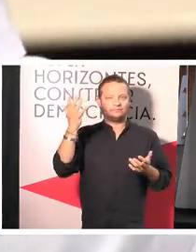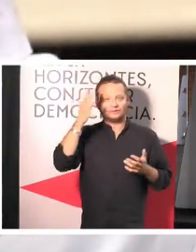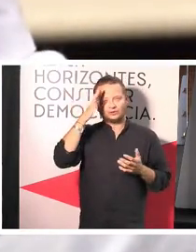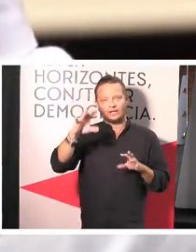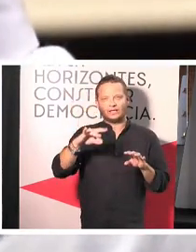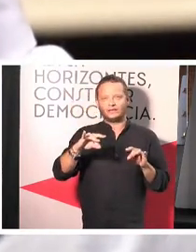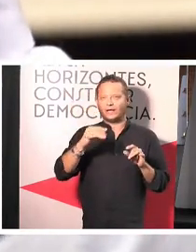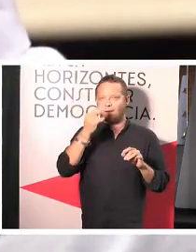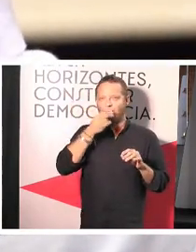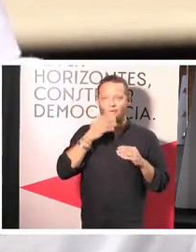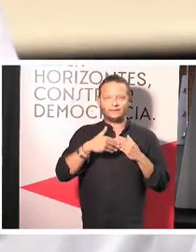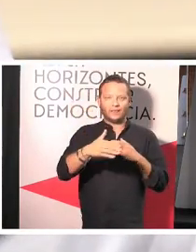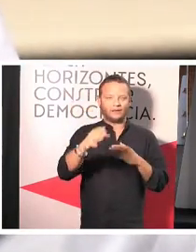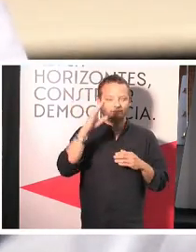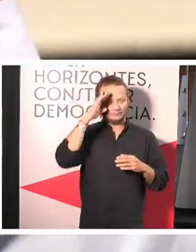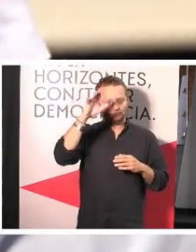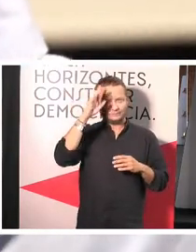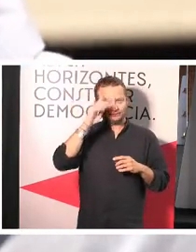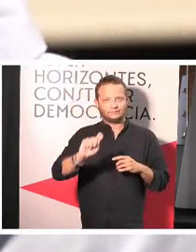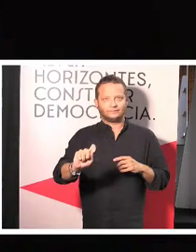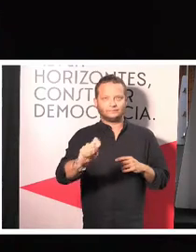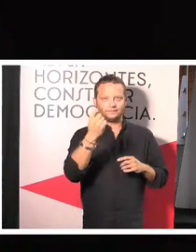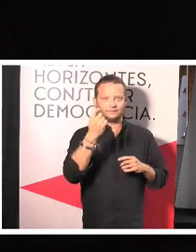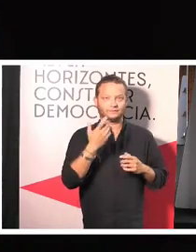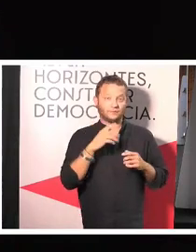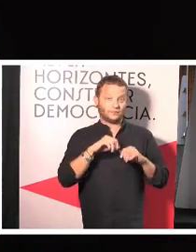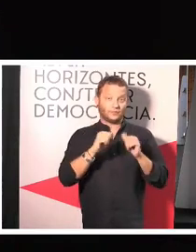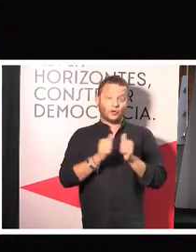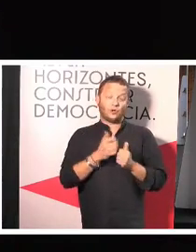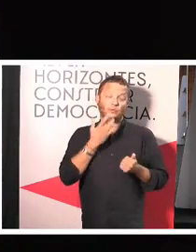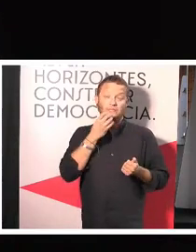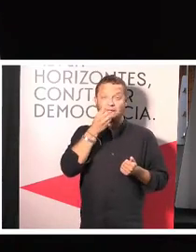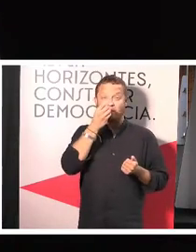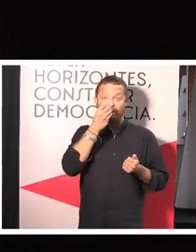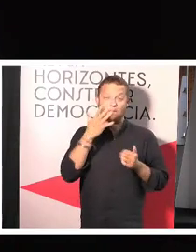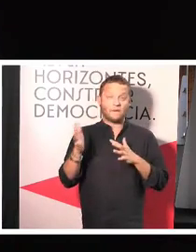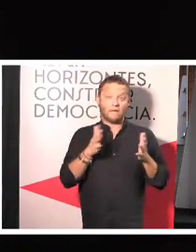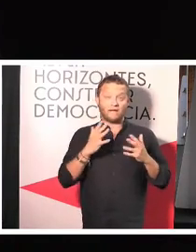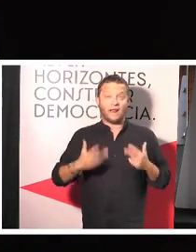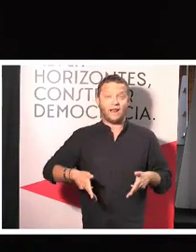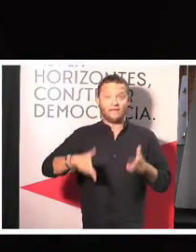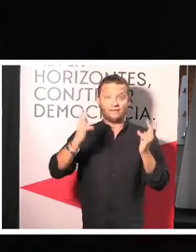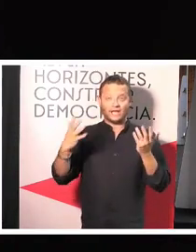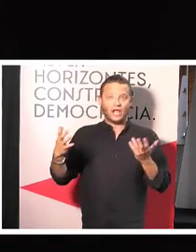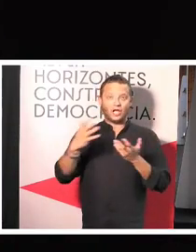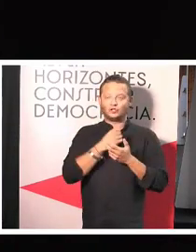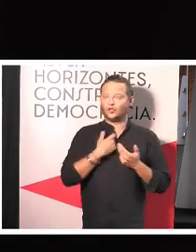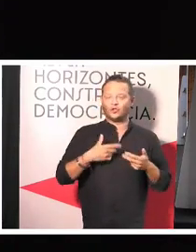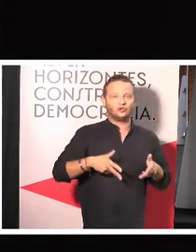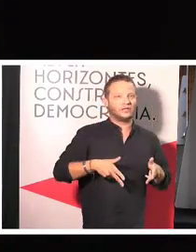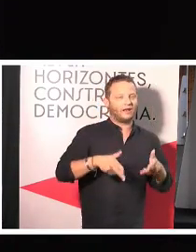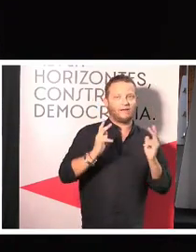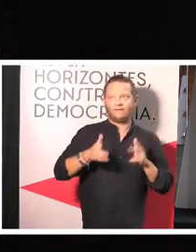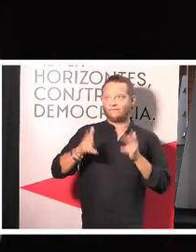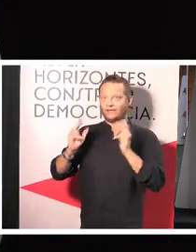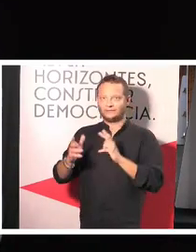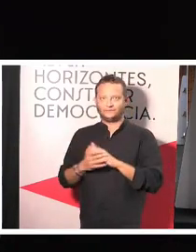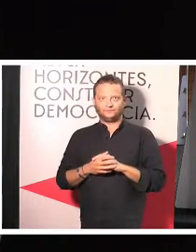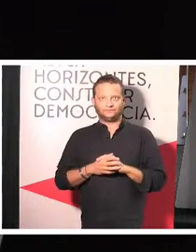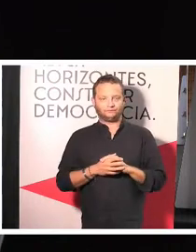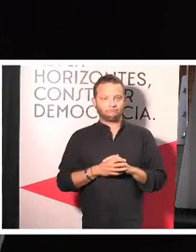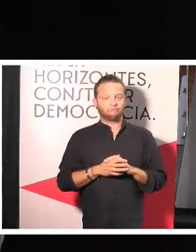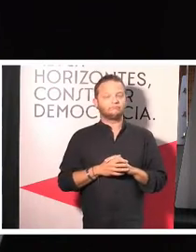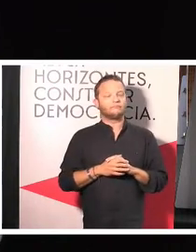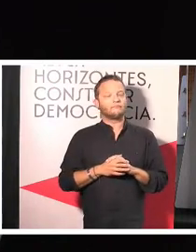la soñada tierra prometida, ¿no?, en forma de, como os decía, ¿no?, de primavera liberal, donde todos seríamos agentes libres de concurrencia. Bien,